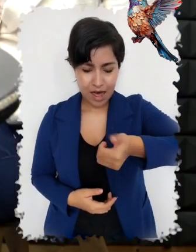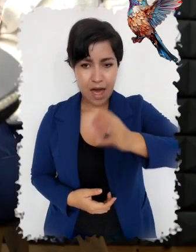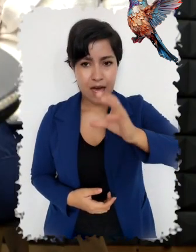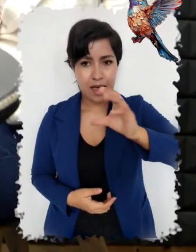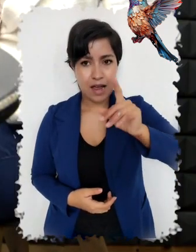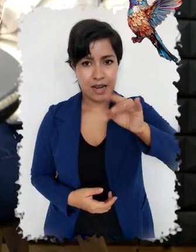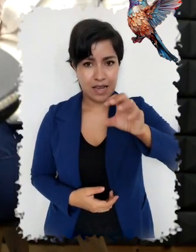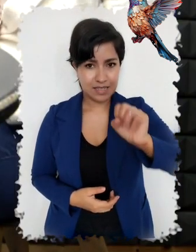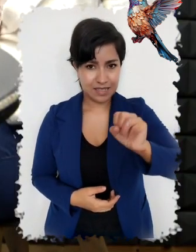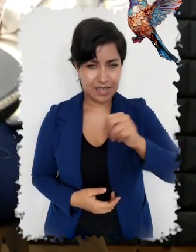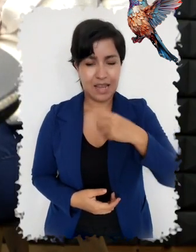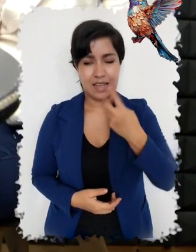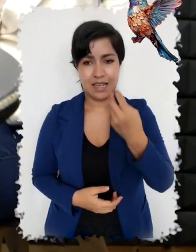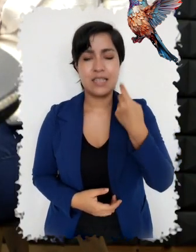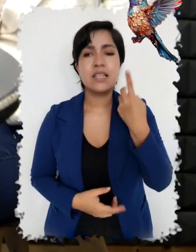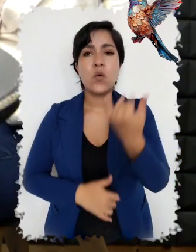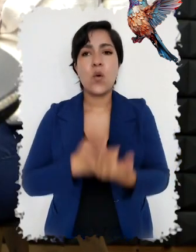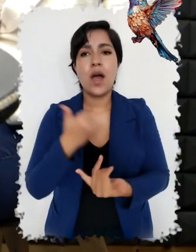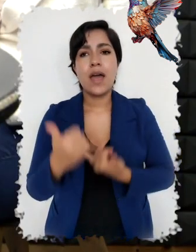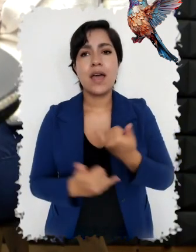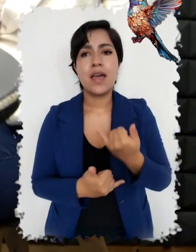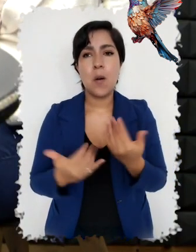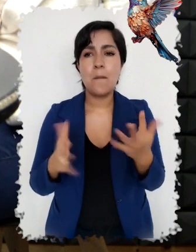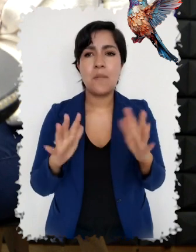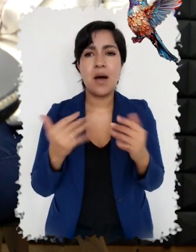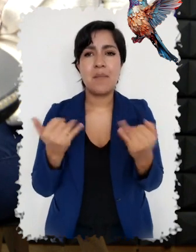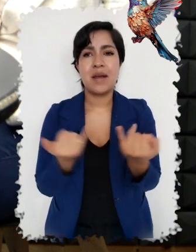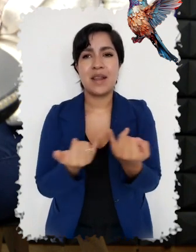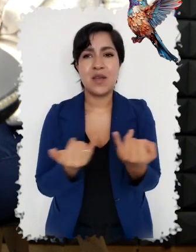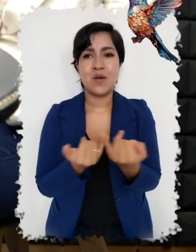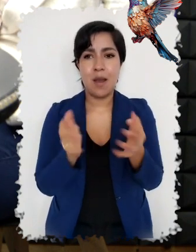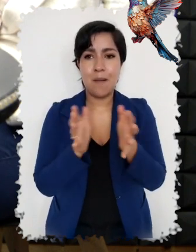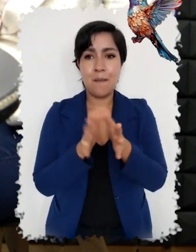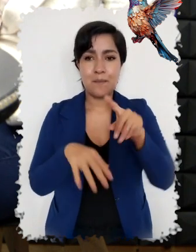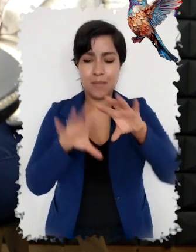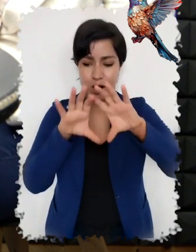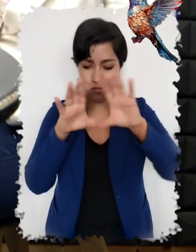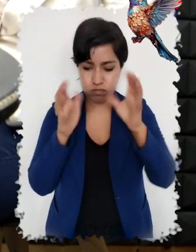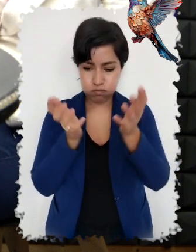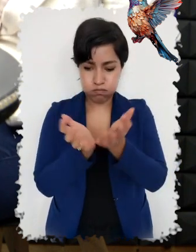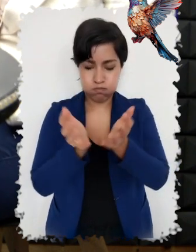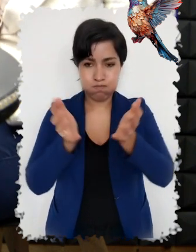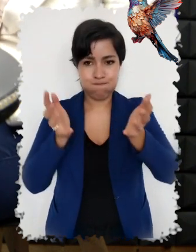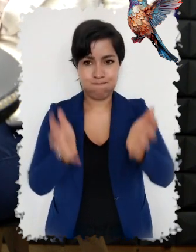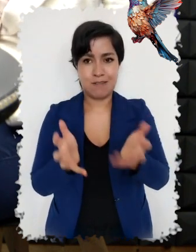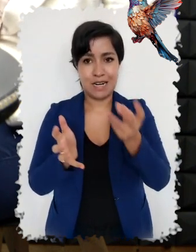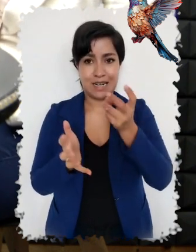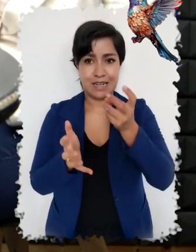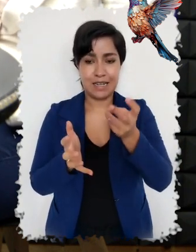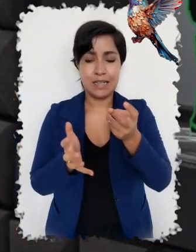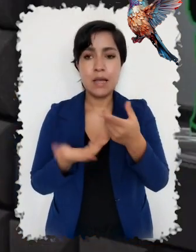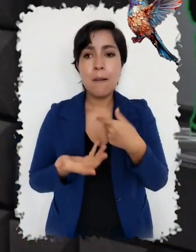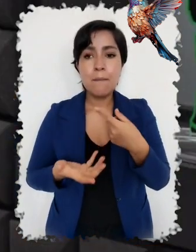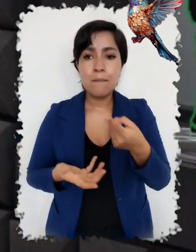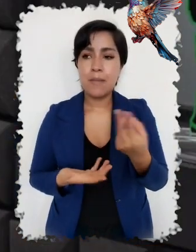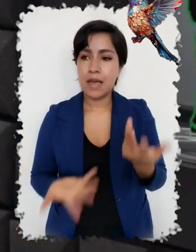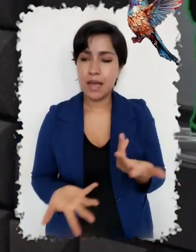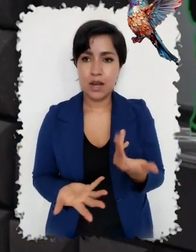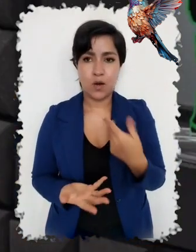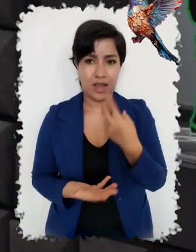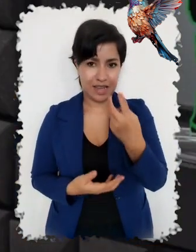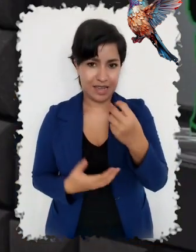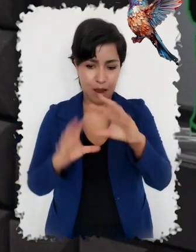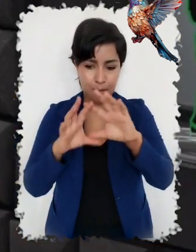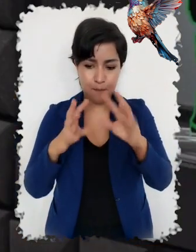no bueno las canicas este las bochas son como canicas pero grandes entonces gana el que acerca la